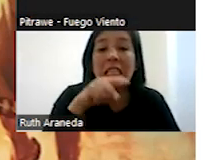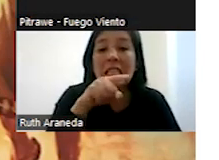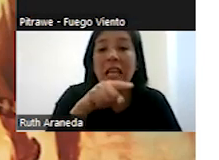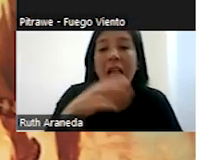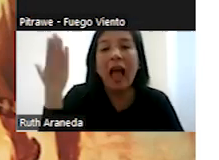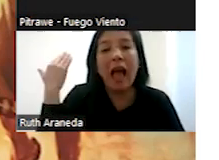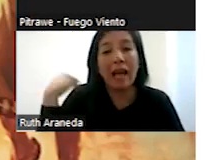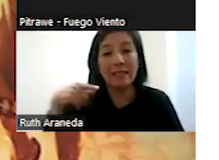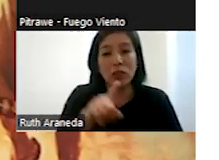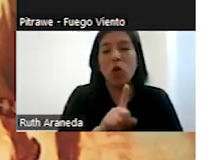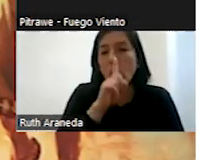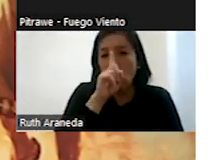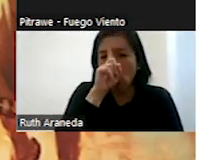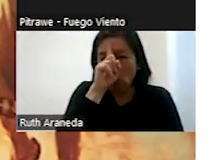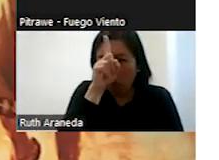ritualizaban